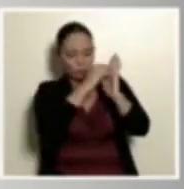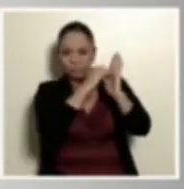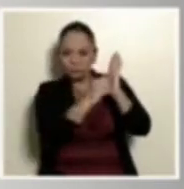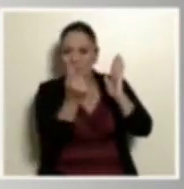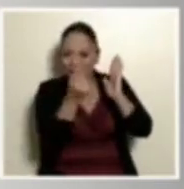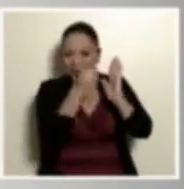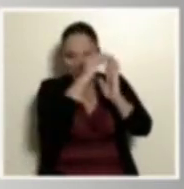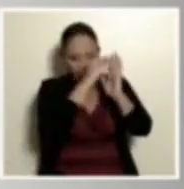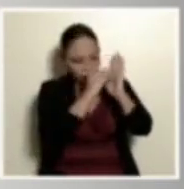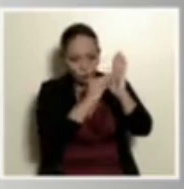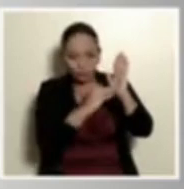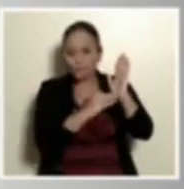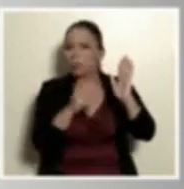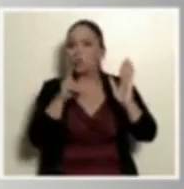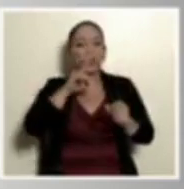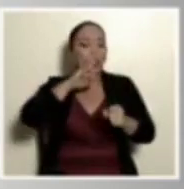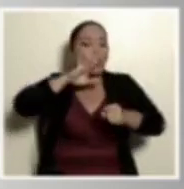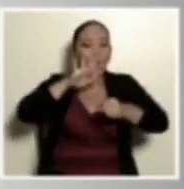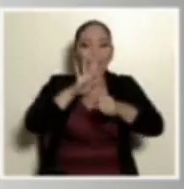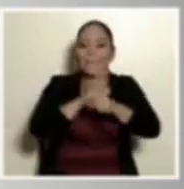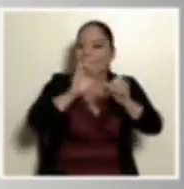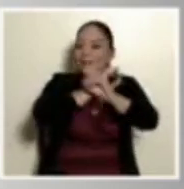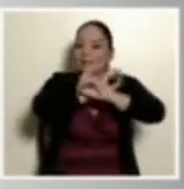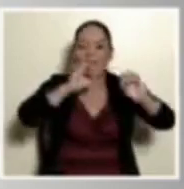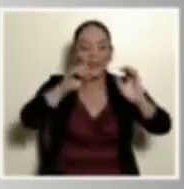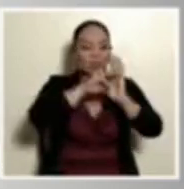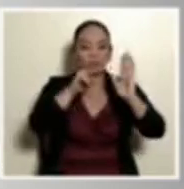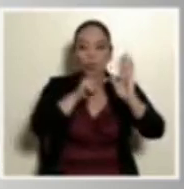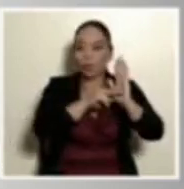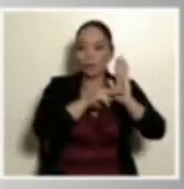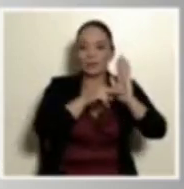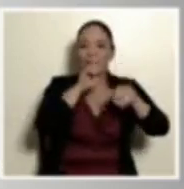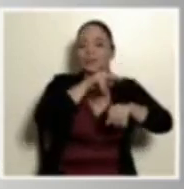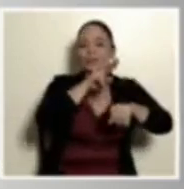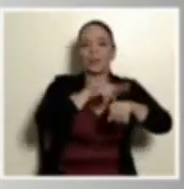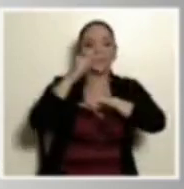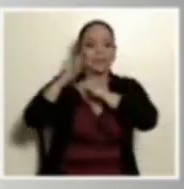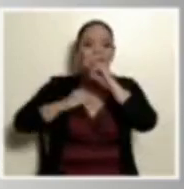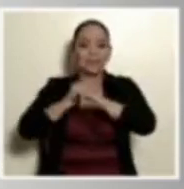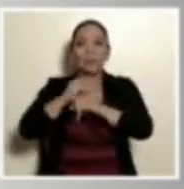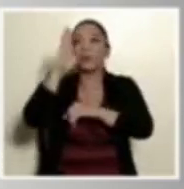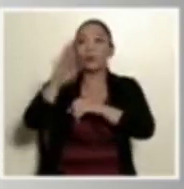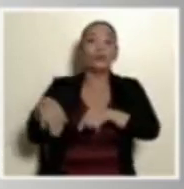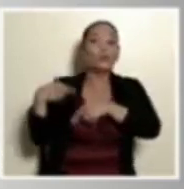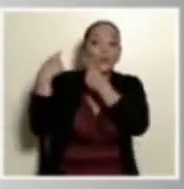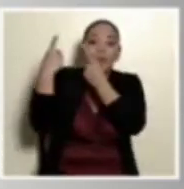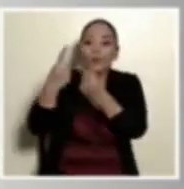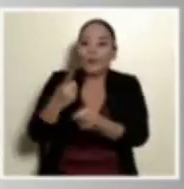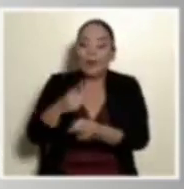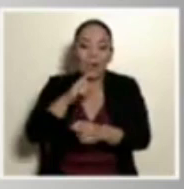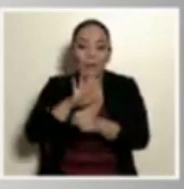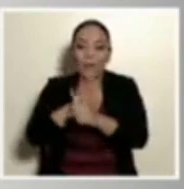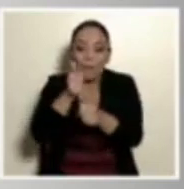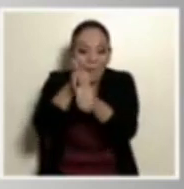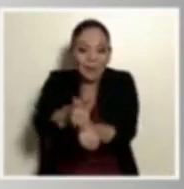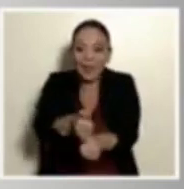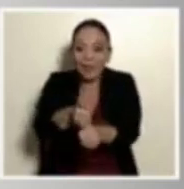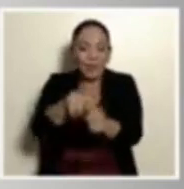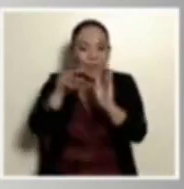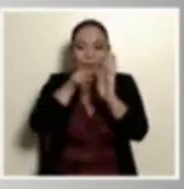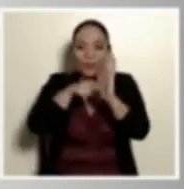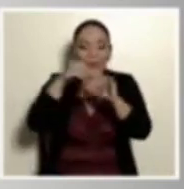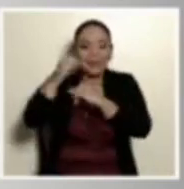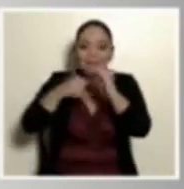normas mínimas nacionales e internacionales. Ni han cumplido nunca. No se